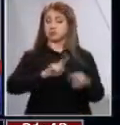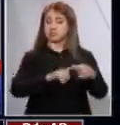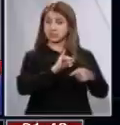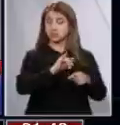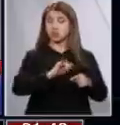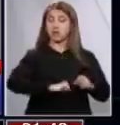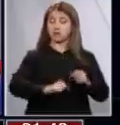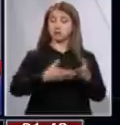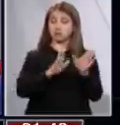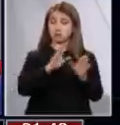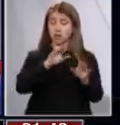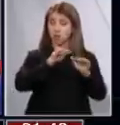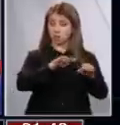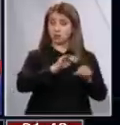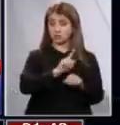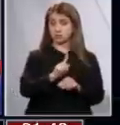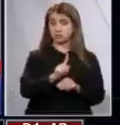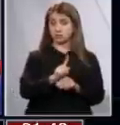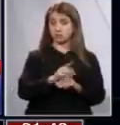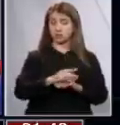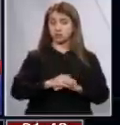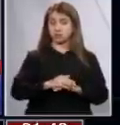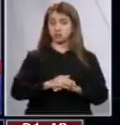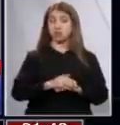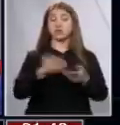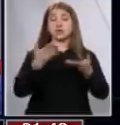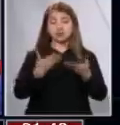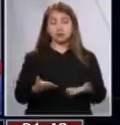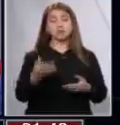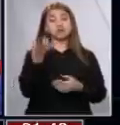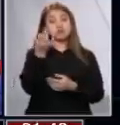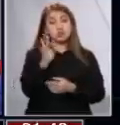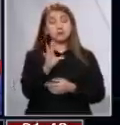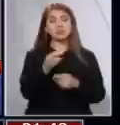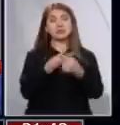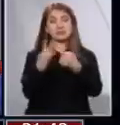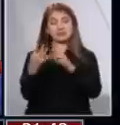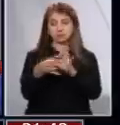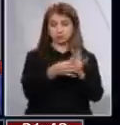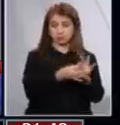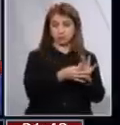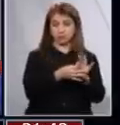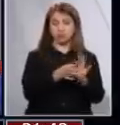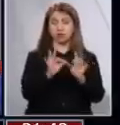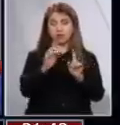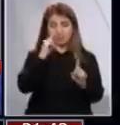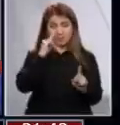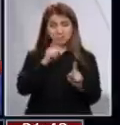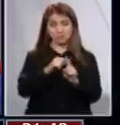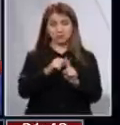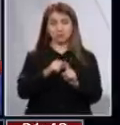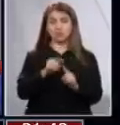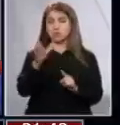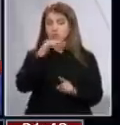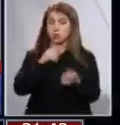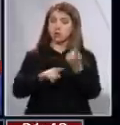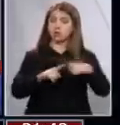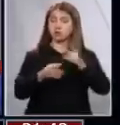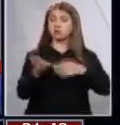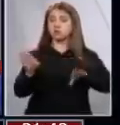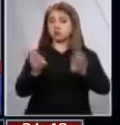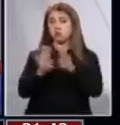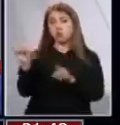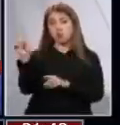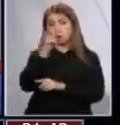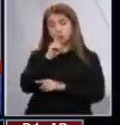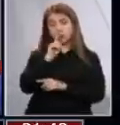aborto libre o no? Estamos solamente por las tres causales específicas, por ninguna otra. Para cerrar, porque veo que